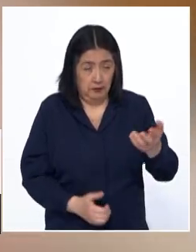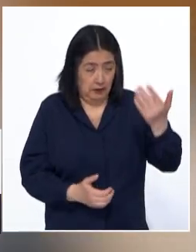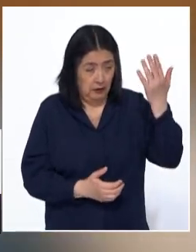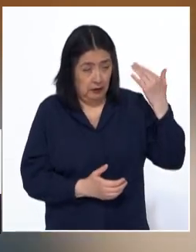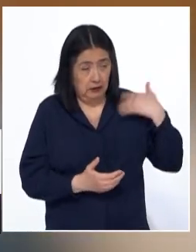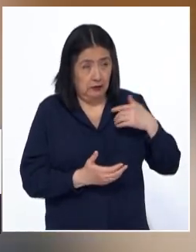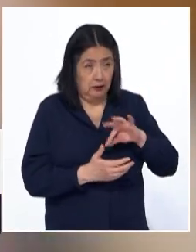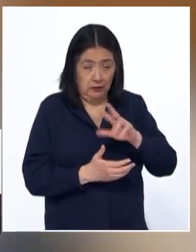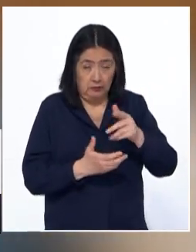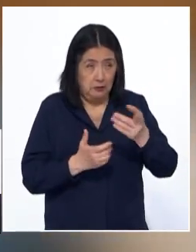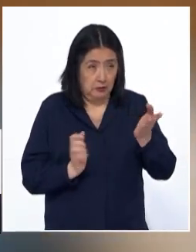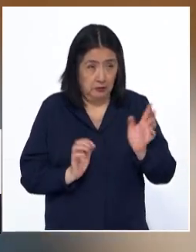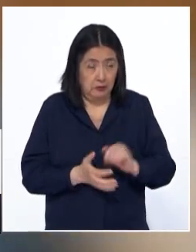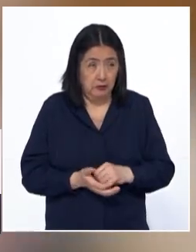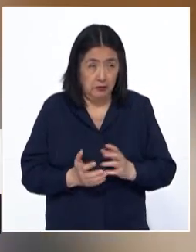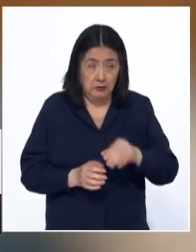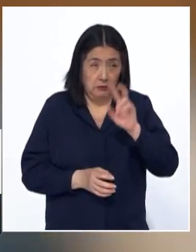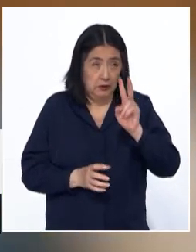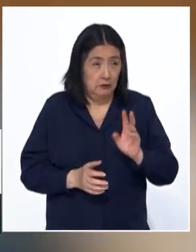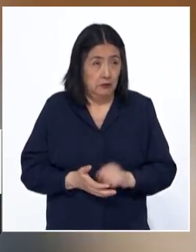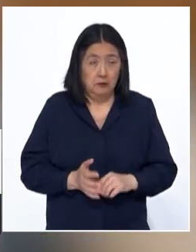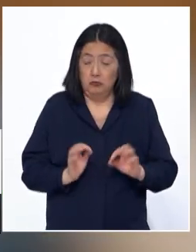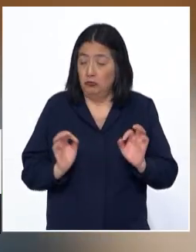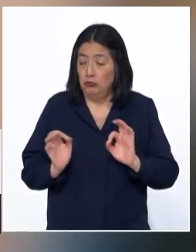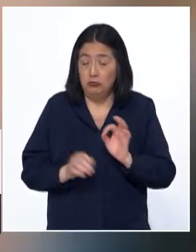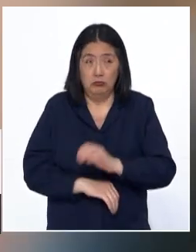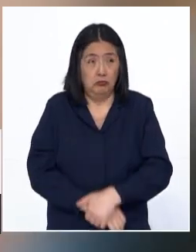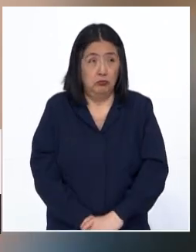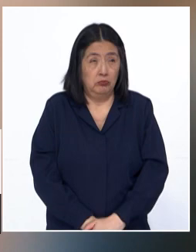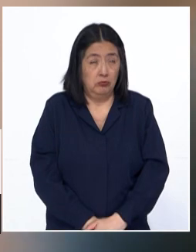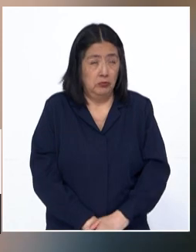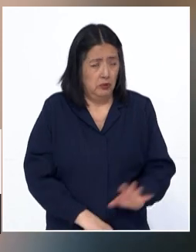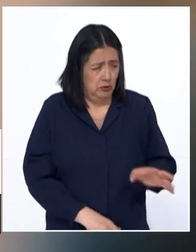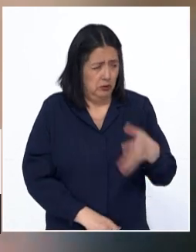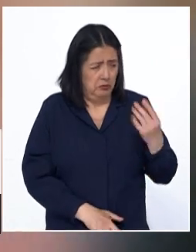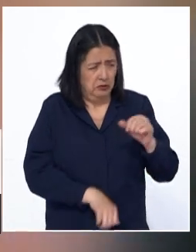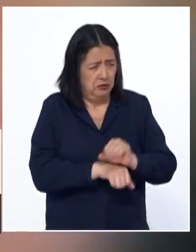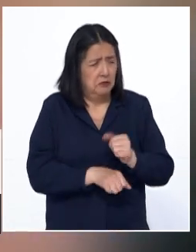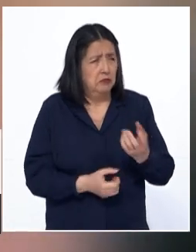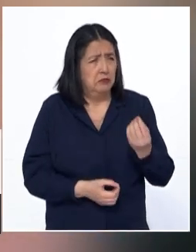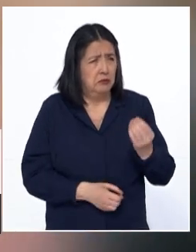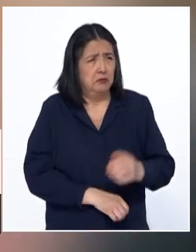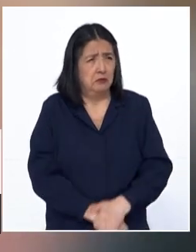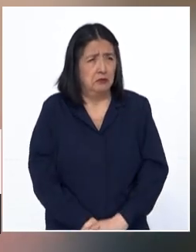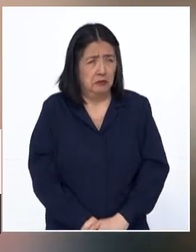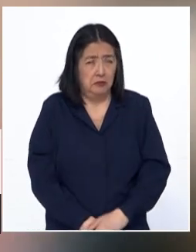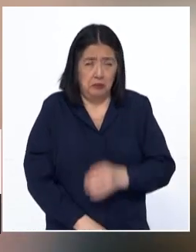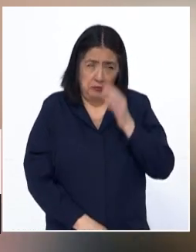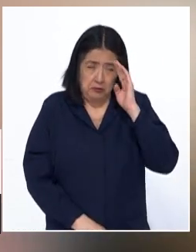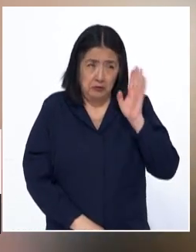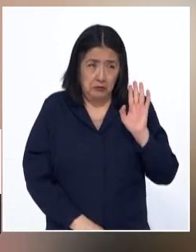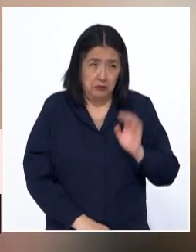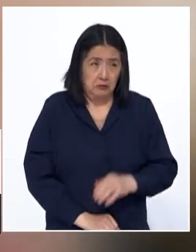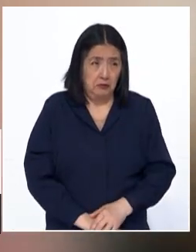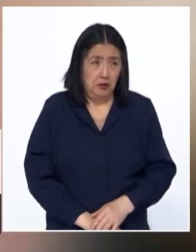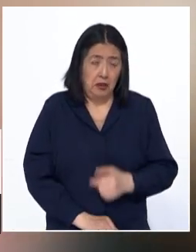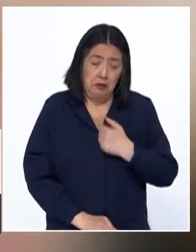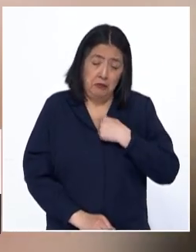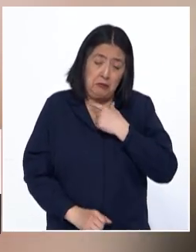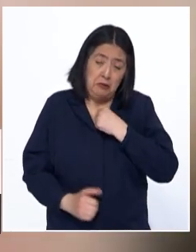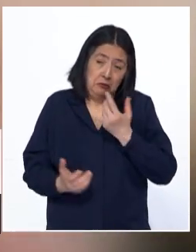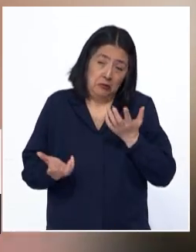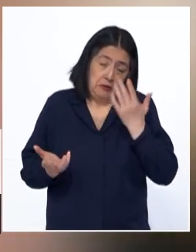antecedentes en Venezuela? ¿Por qué los intervino la policía? Me encantaría